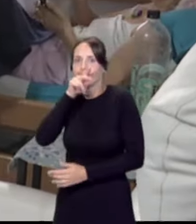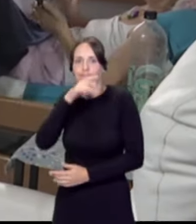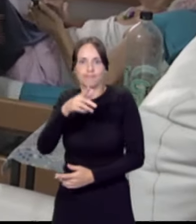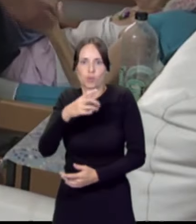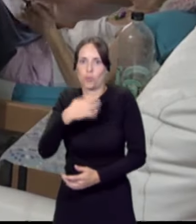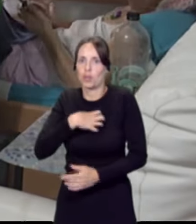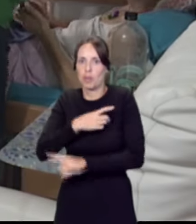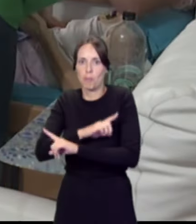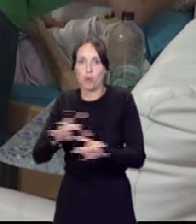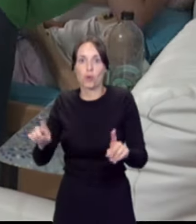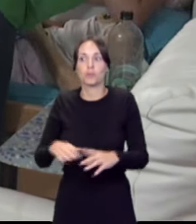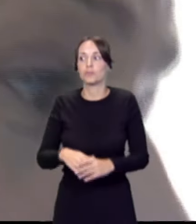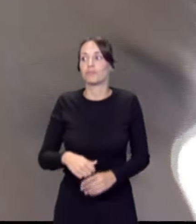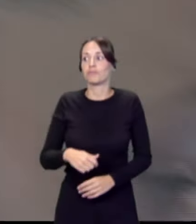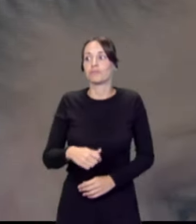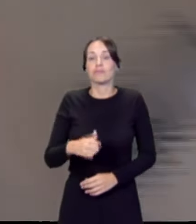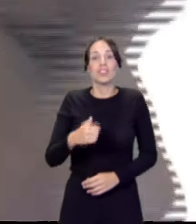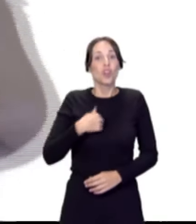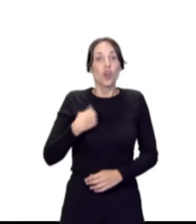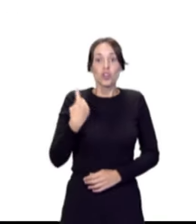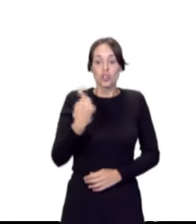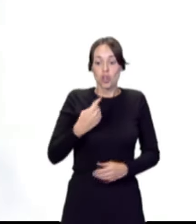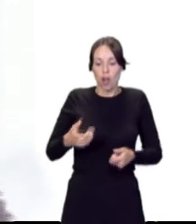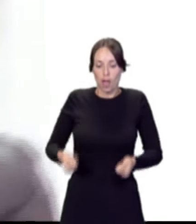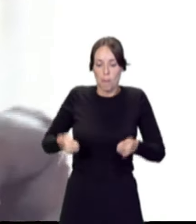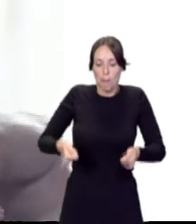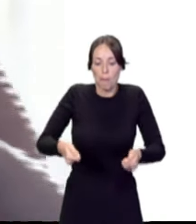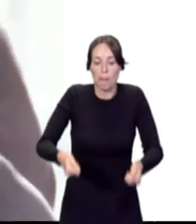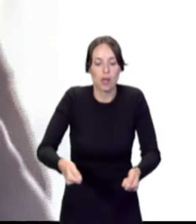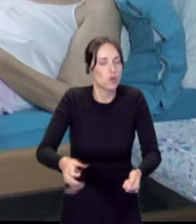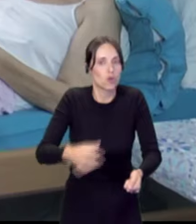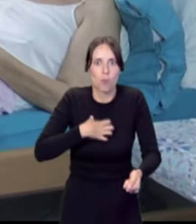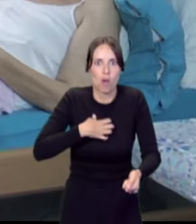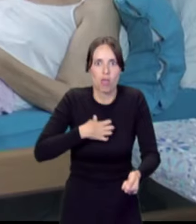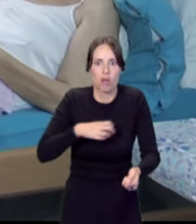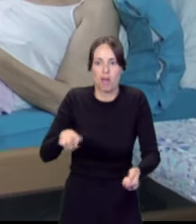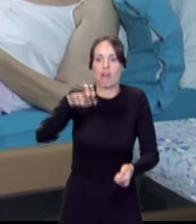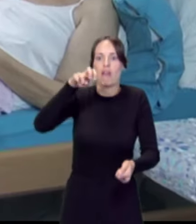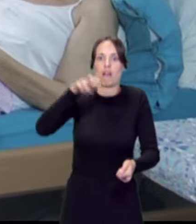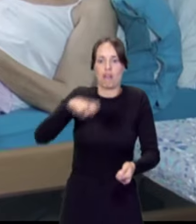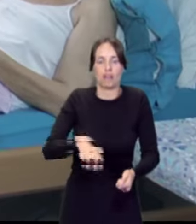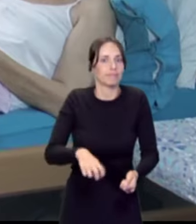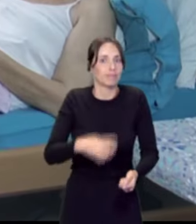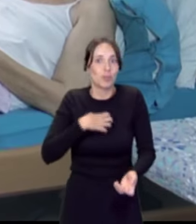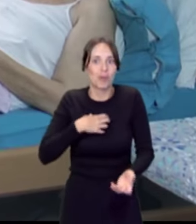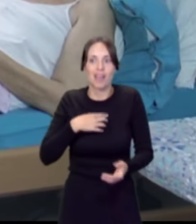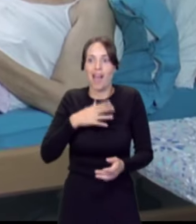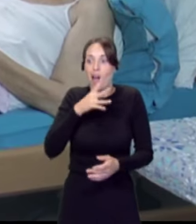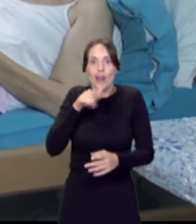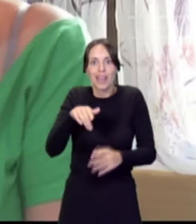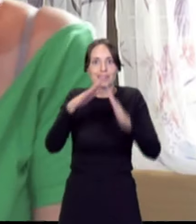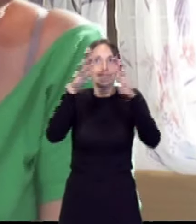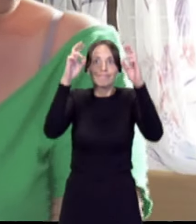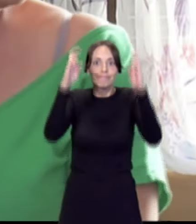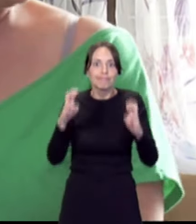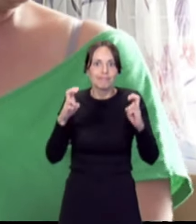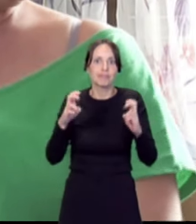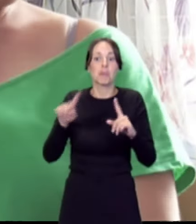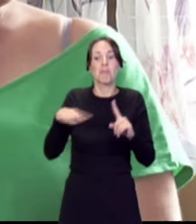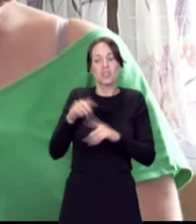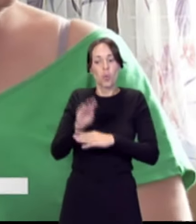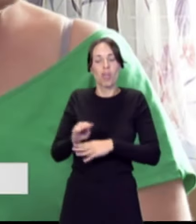tal? Sola no me puedo permitir bajarla y subirla. Ahora mismo su cielo es el techo de la casa nuestra. Los cuidados son 24